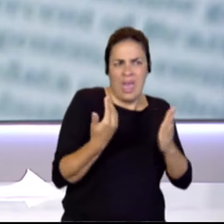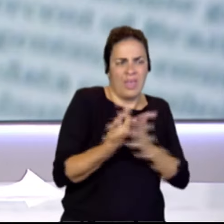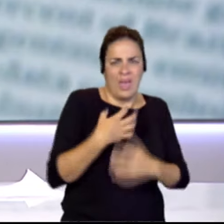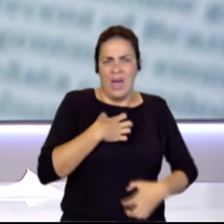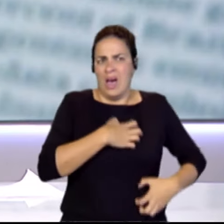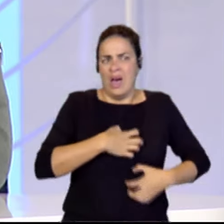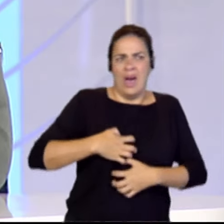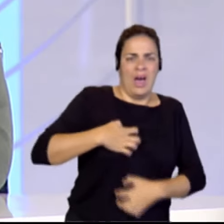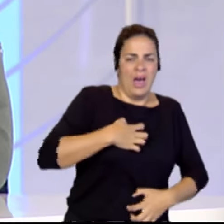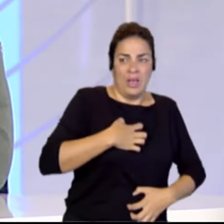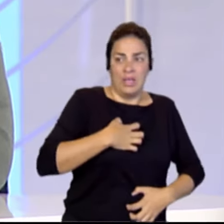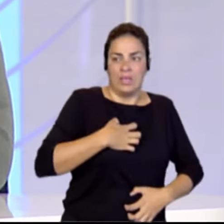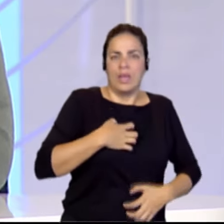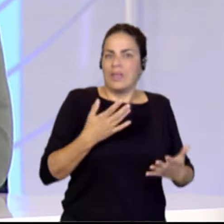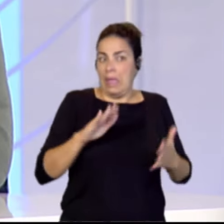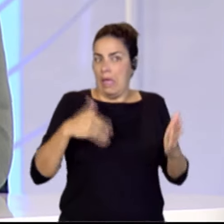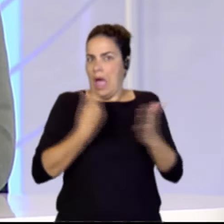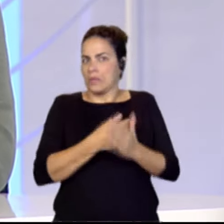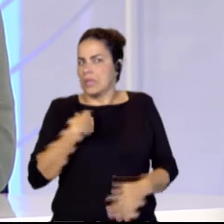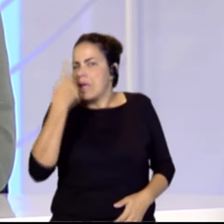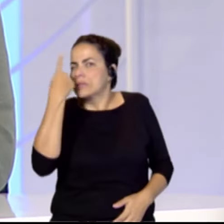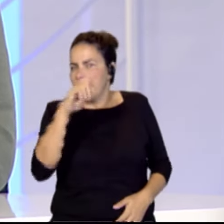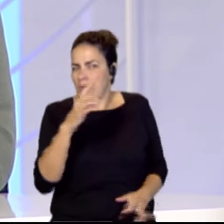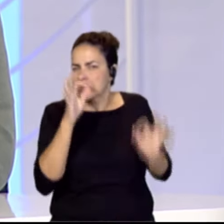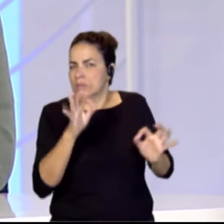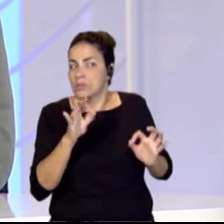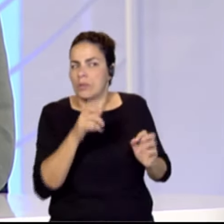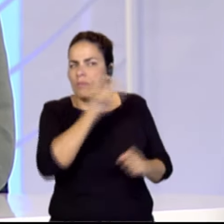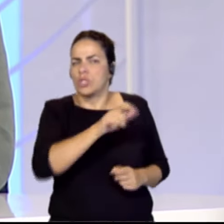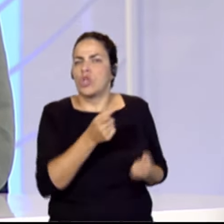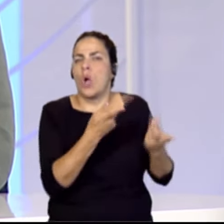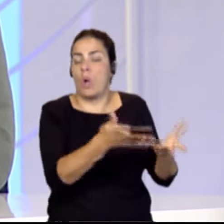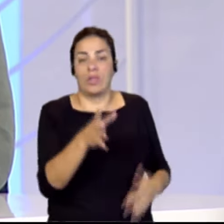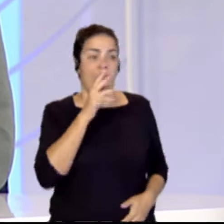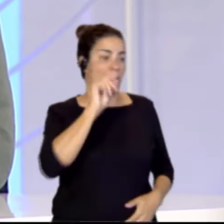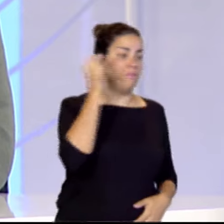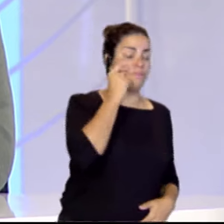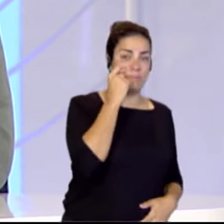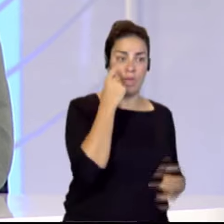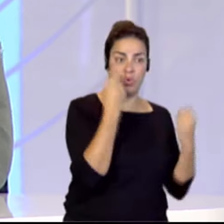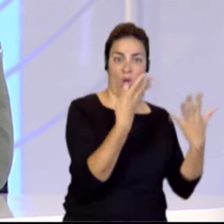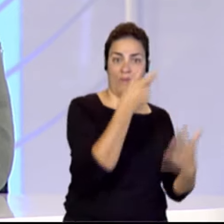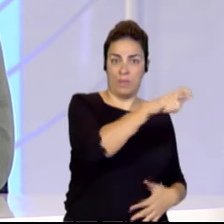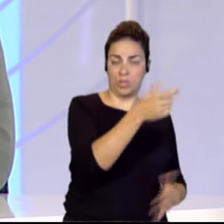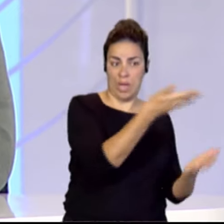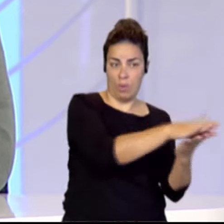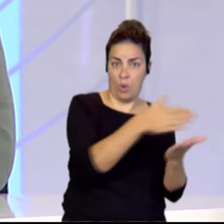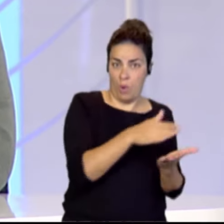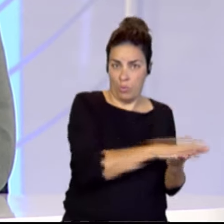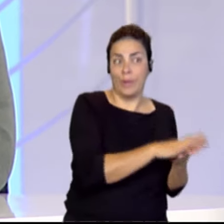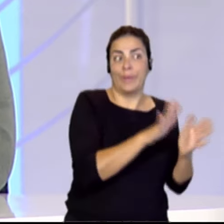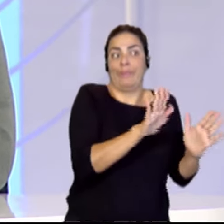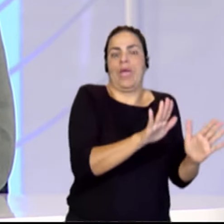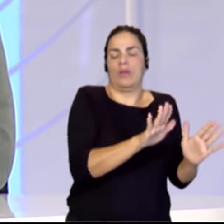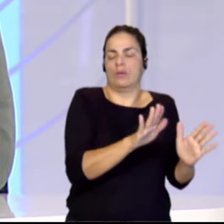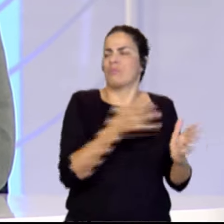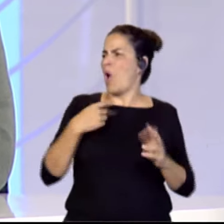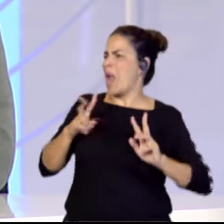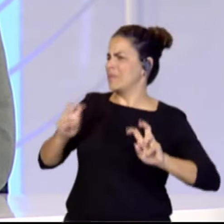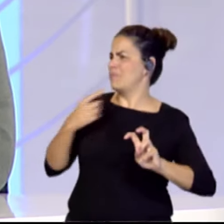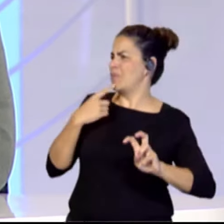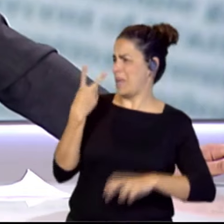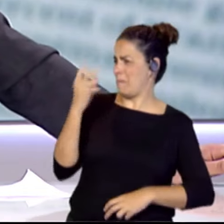que averigu cuántos iban porque claro han llegado nueve cadáveres pero l inclus en un principio se hablaba de 20